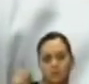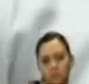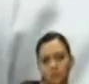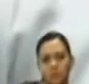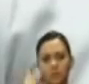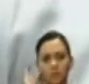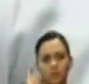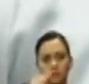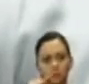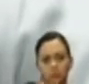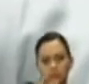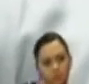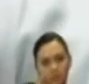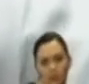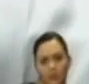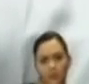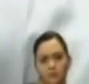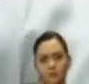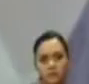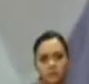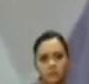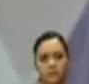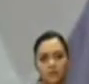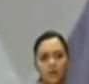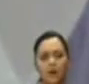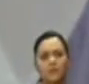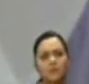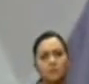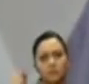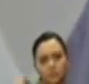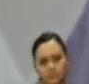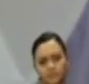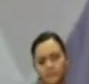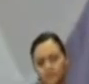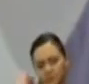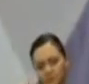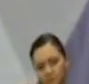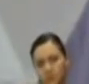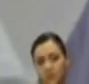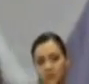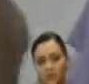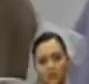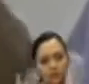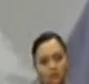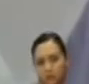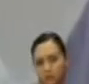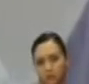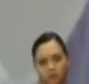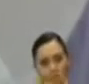menos necesidades insatisfechas. Mire, sí existe, pero todavía